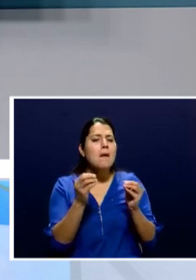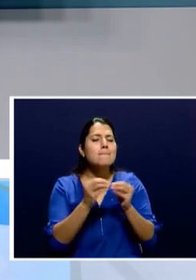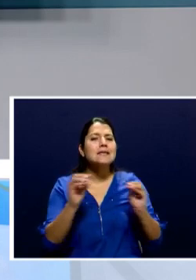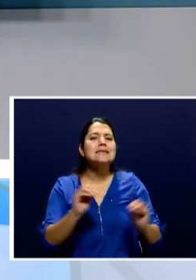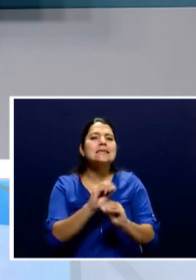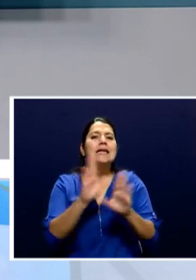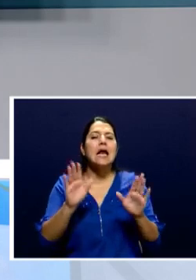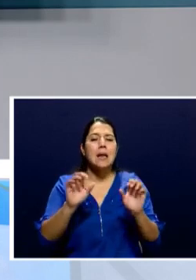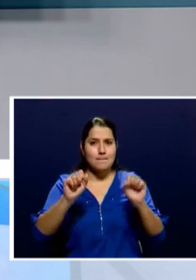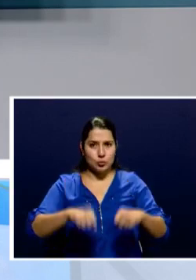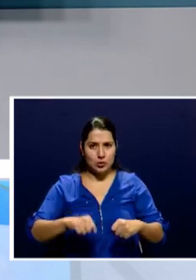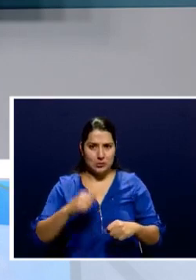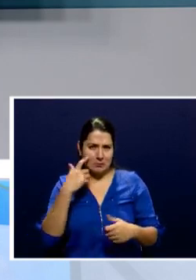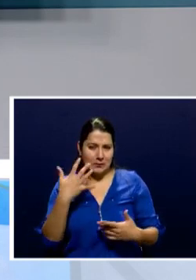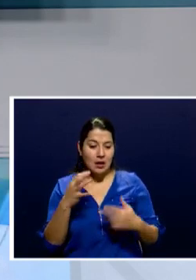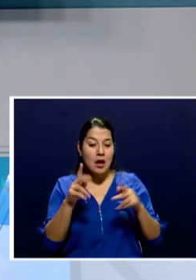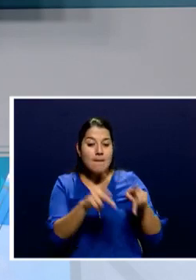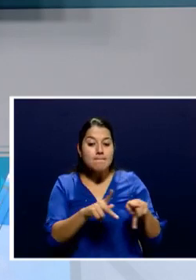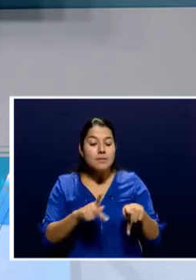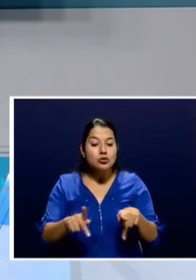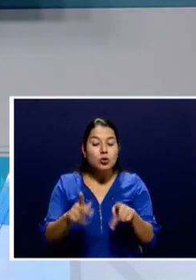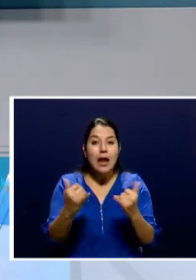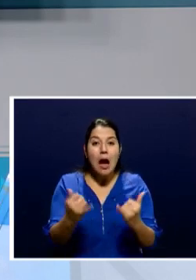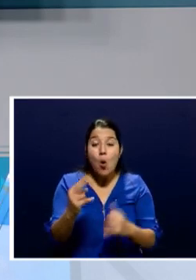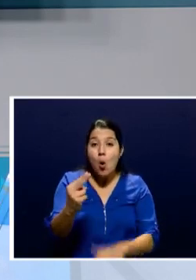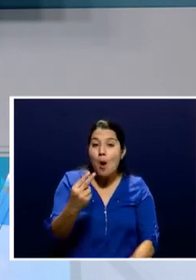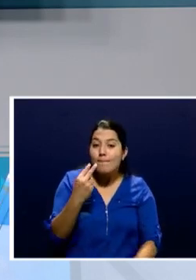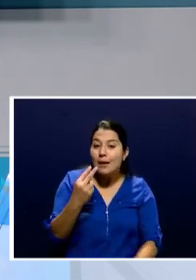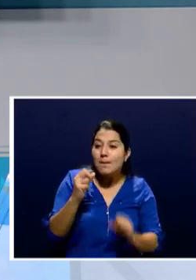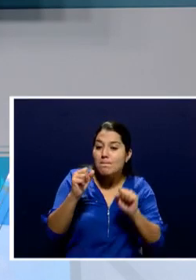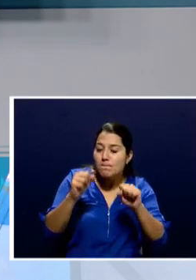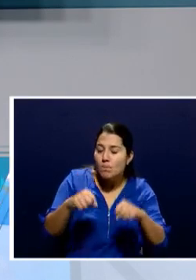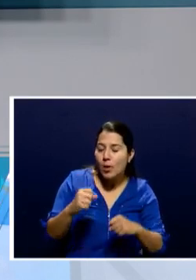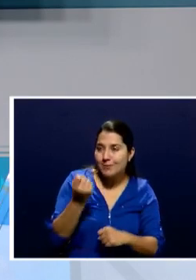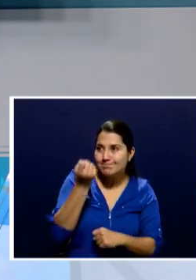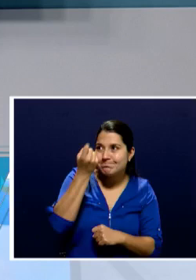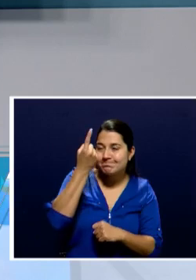viendo puedan tener unas respuestas